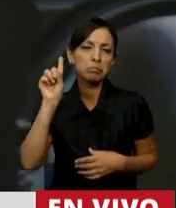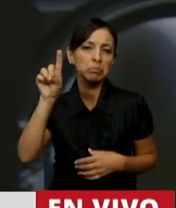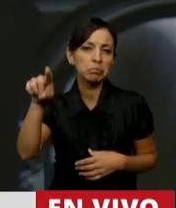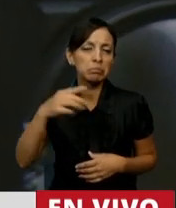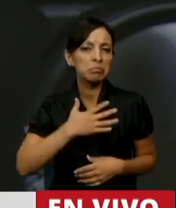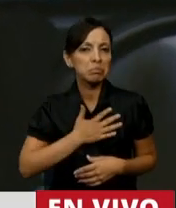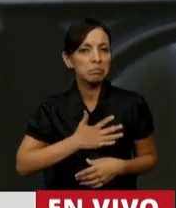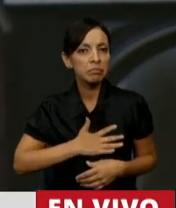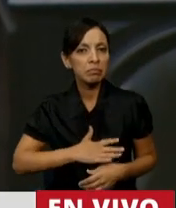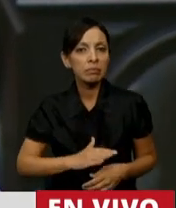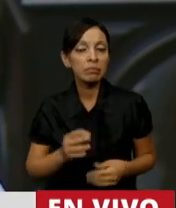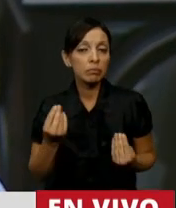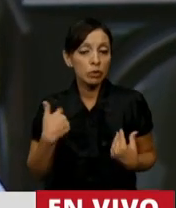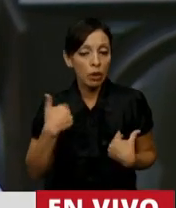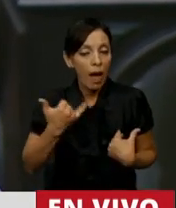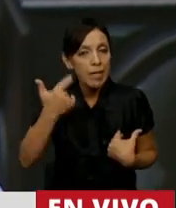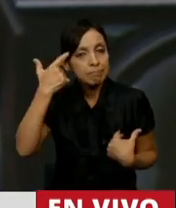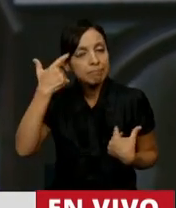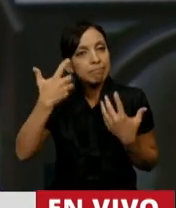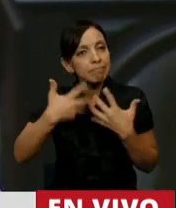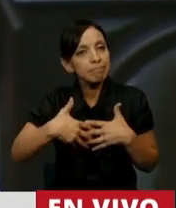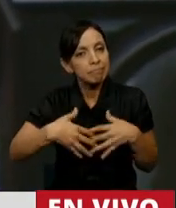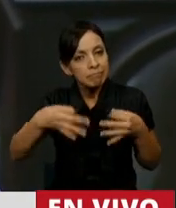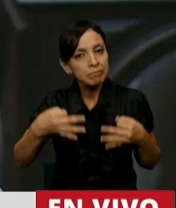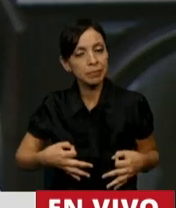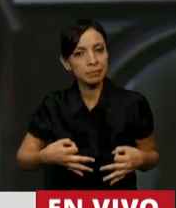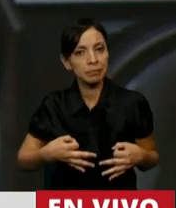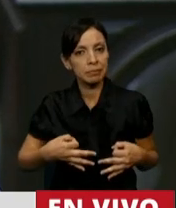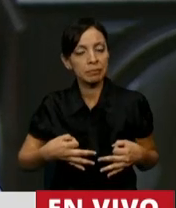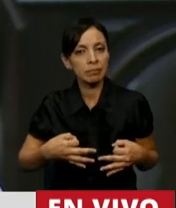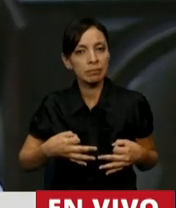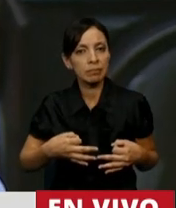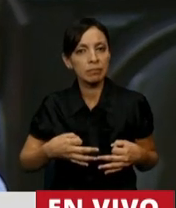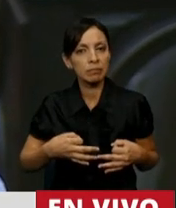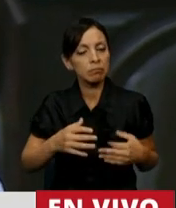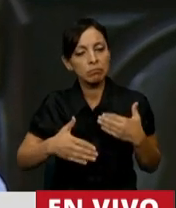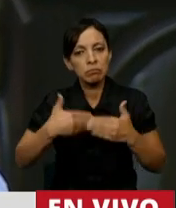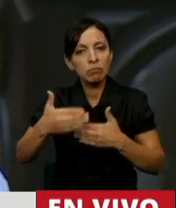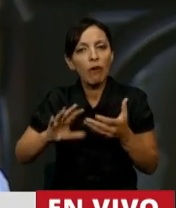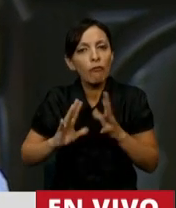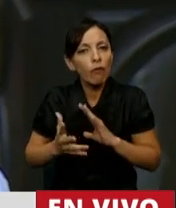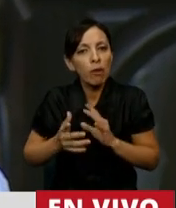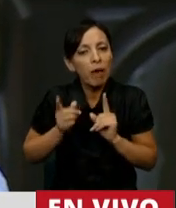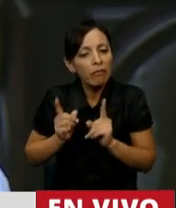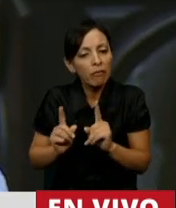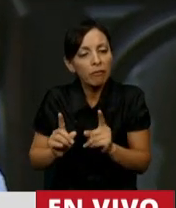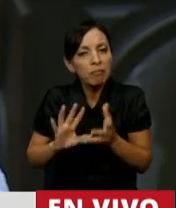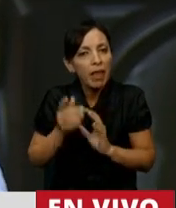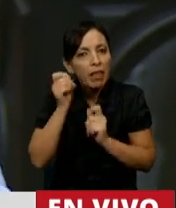fruto de la coherencia política y sindical a lo largo de toda mi vida política